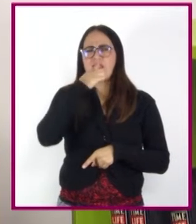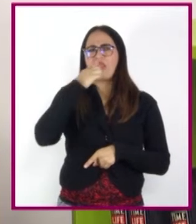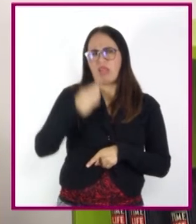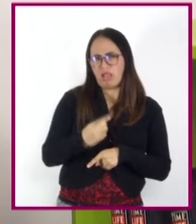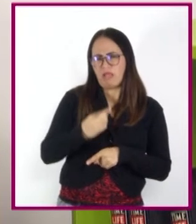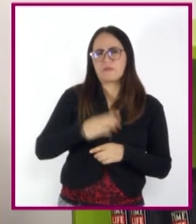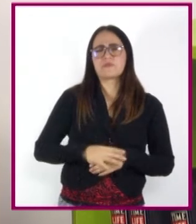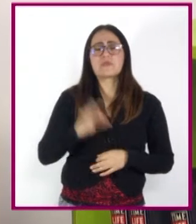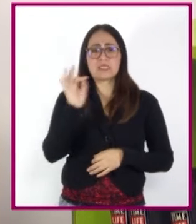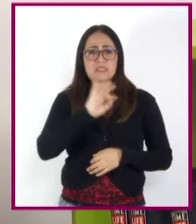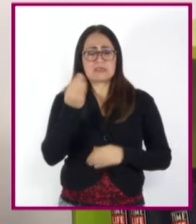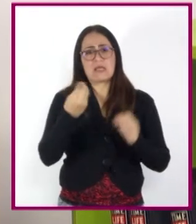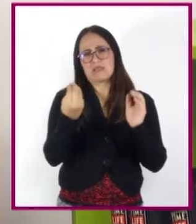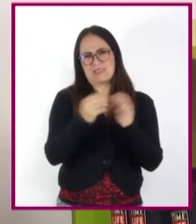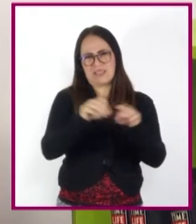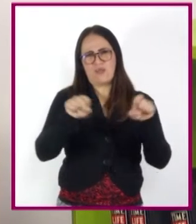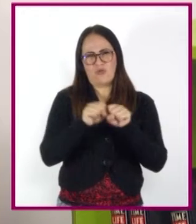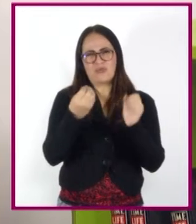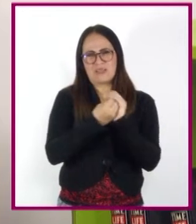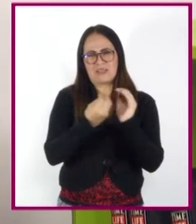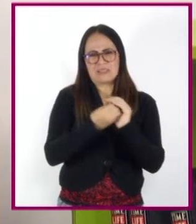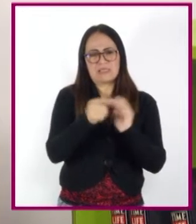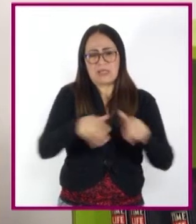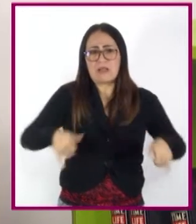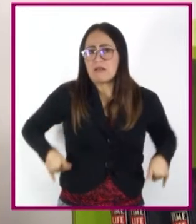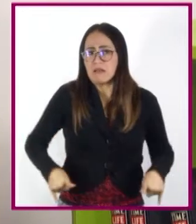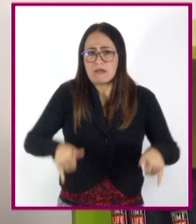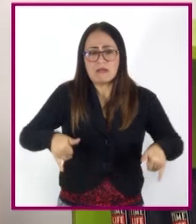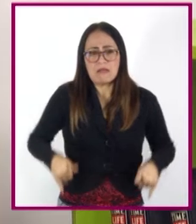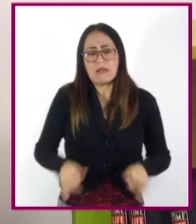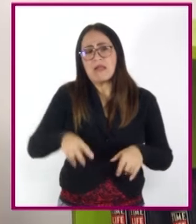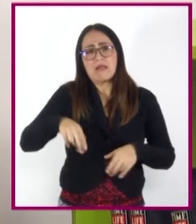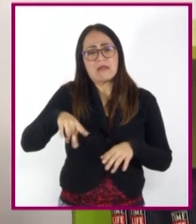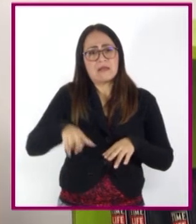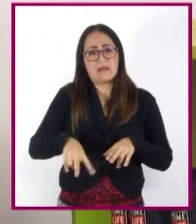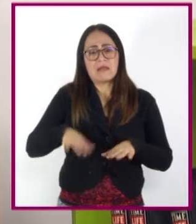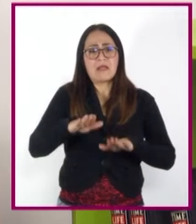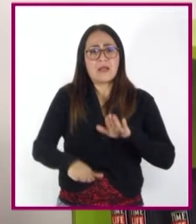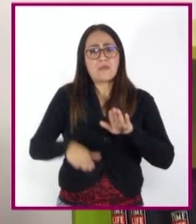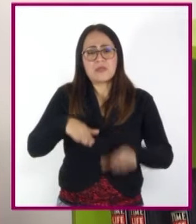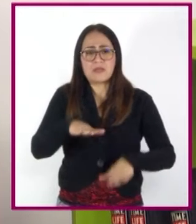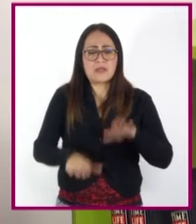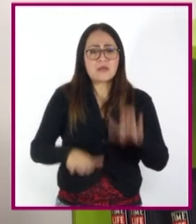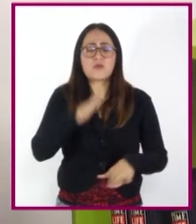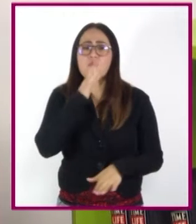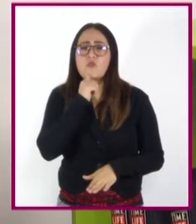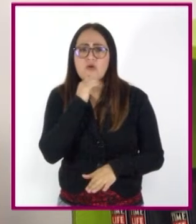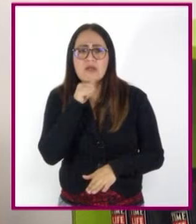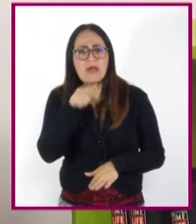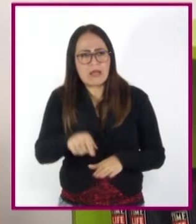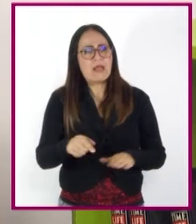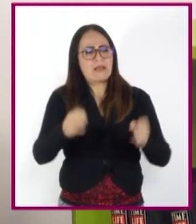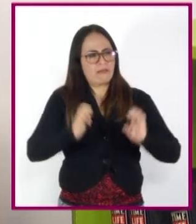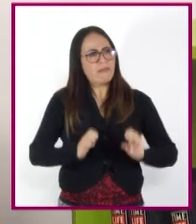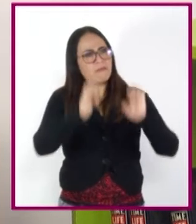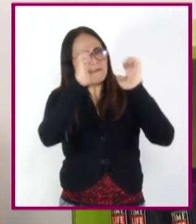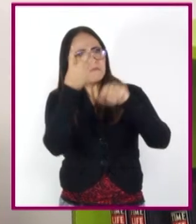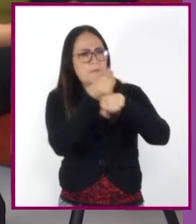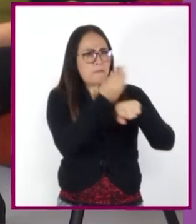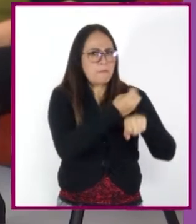clases que no puede caminar es vulnerable porque en la escuela no hay condiciones para que pueda realizar las actividades